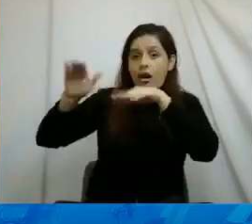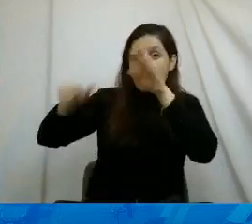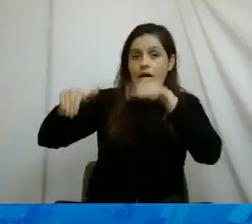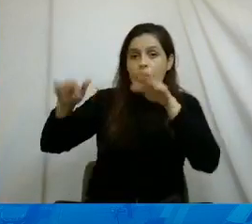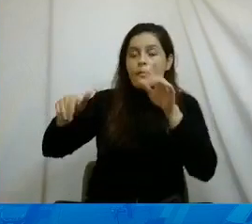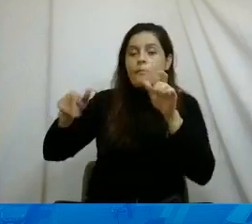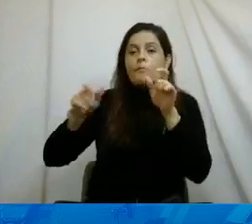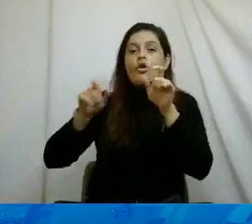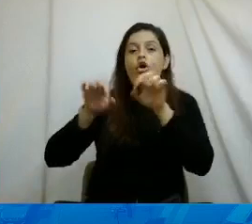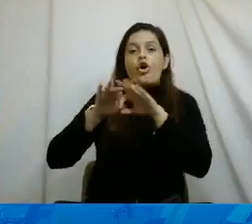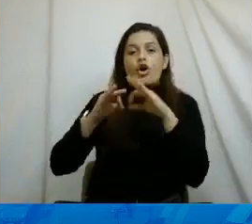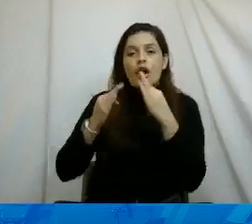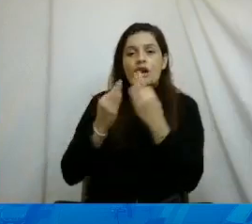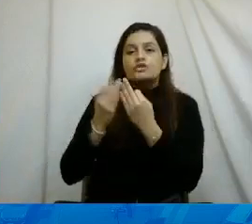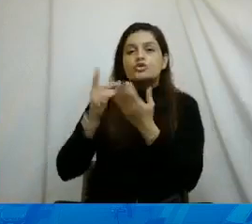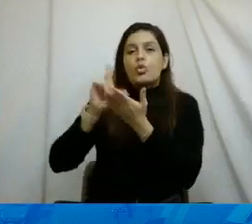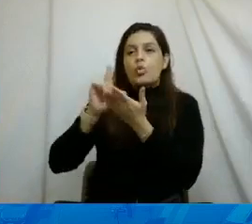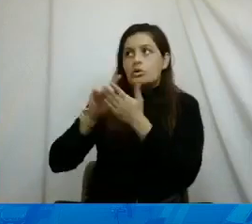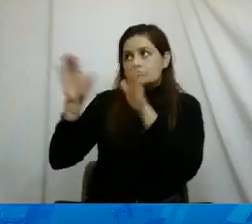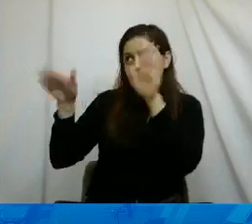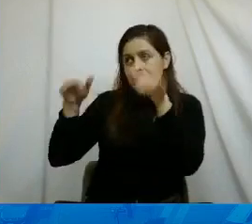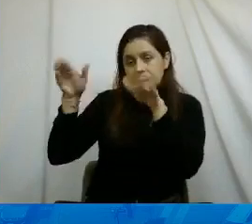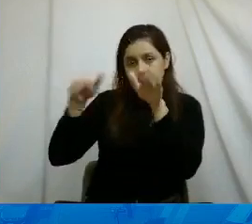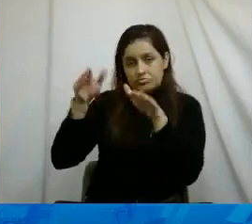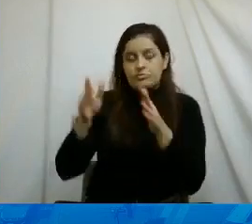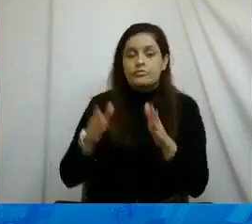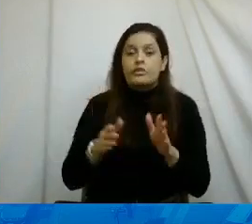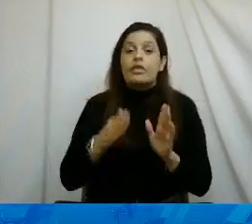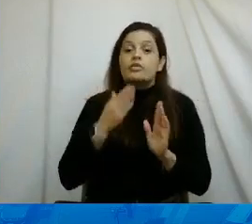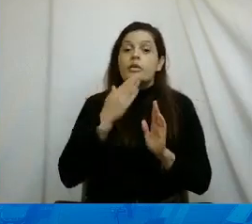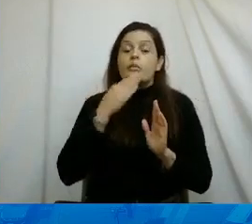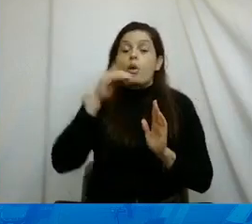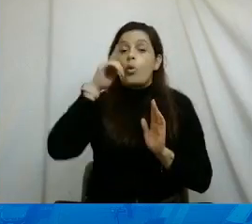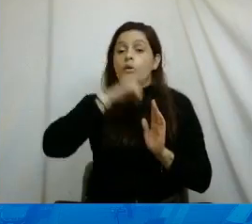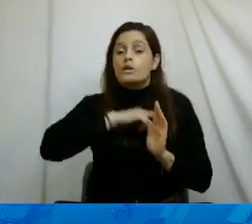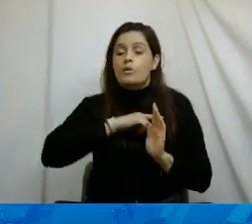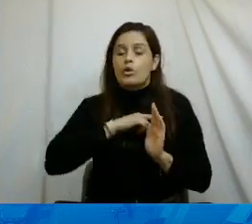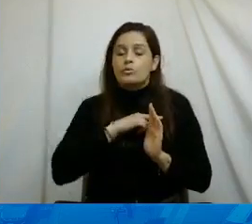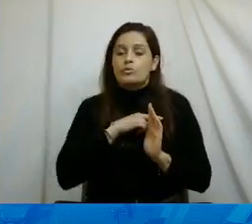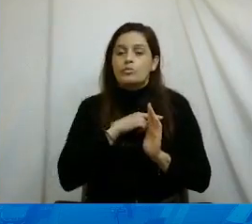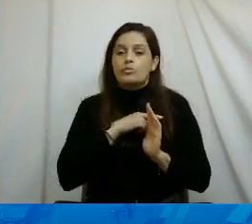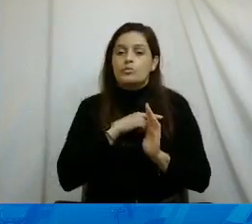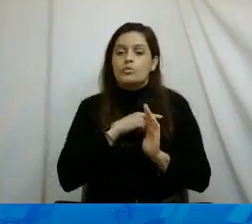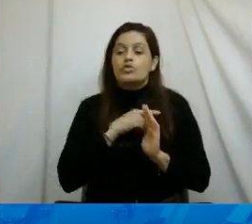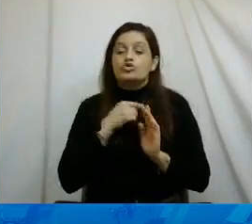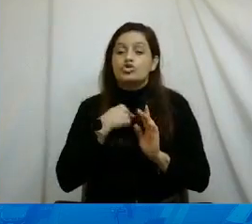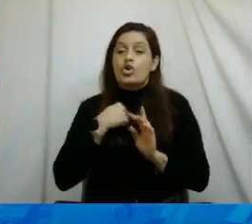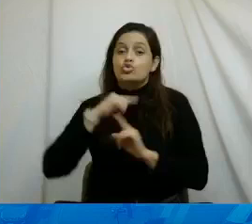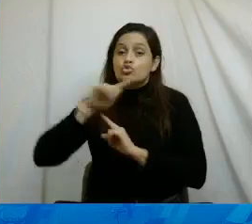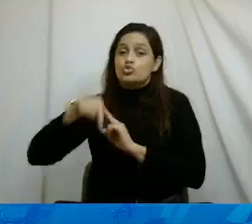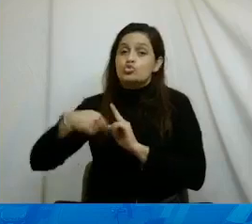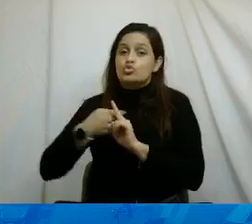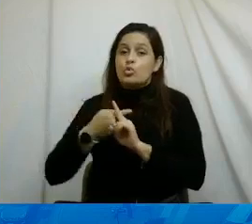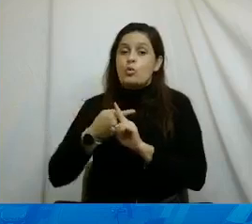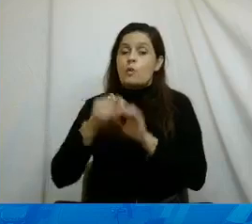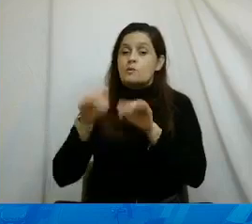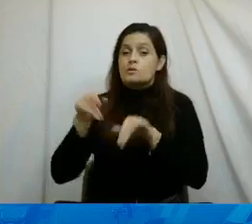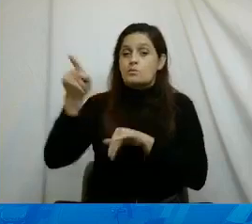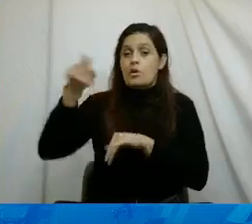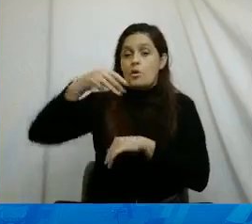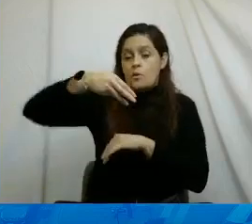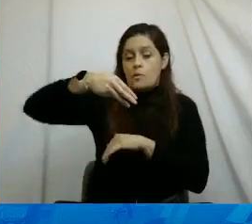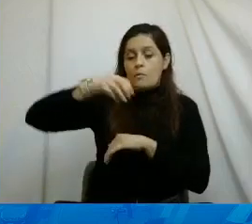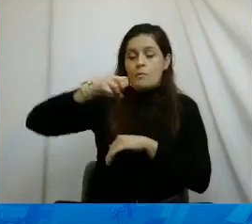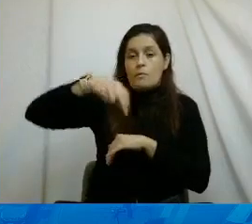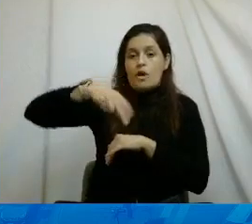a las organizaciones del sector. Y por último, alcaldesa, me sumo a lo señalado por el concejal Mendoza